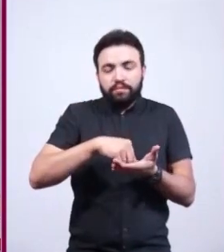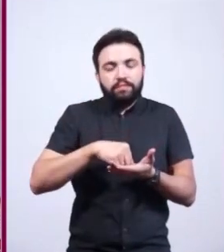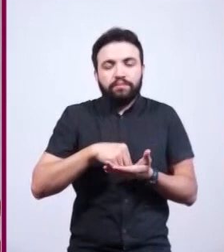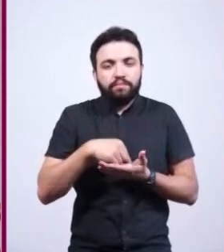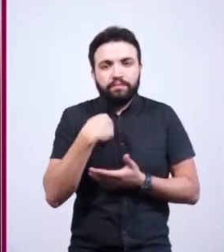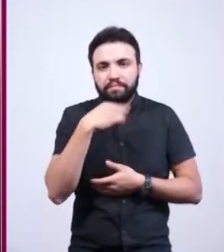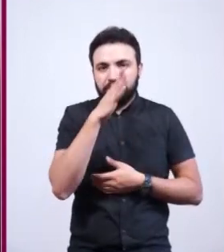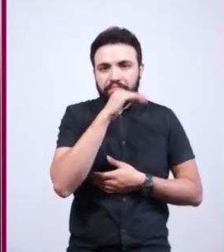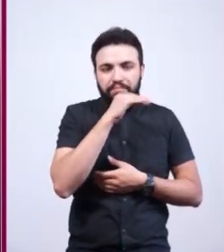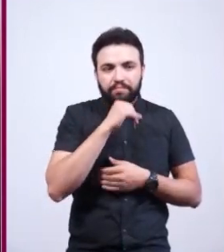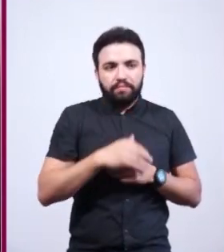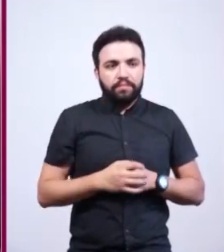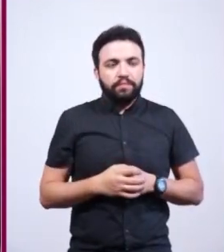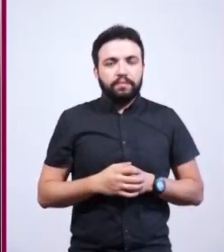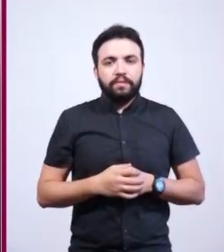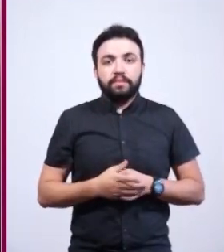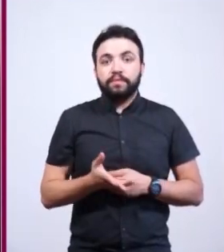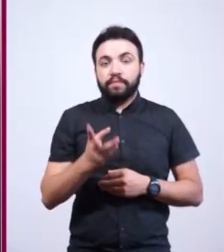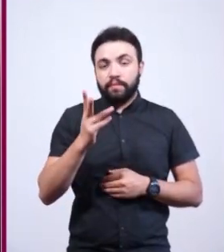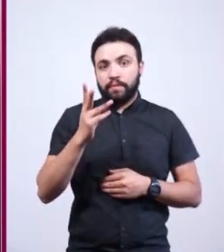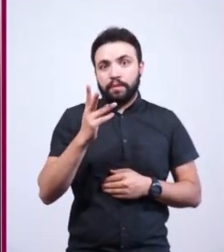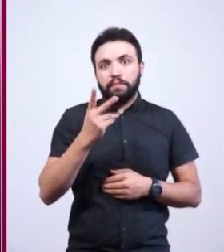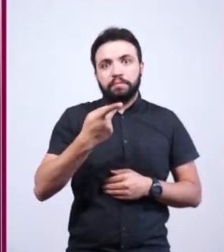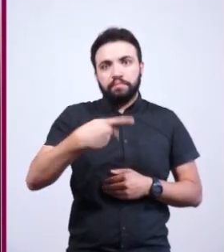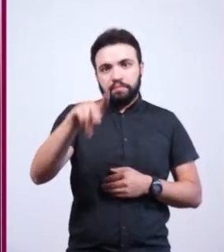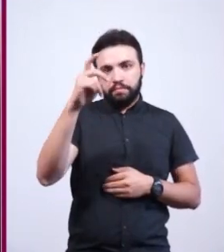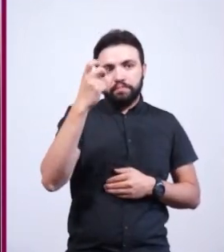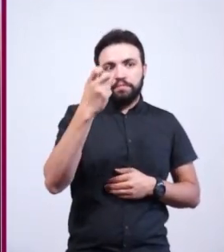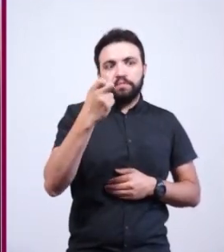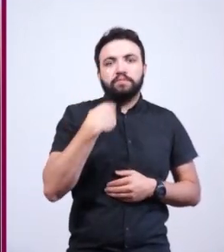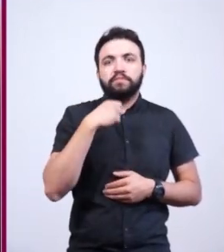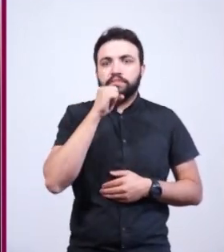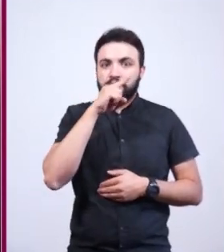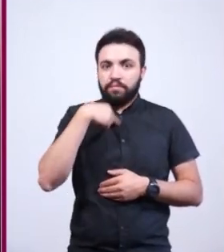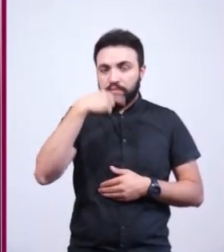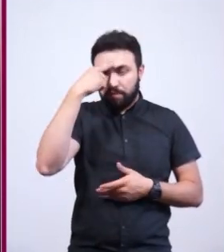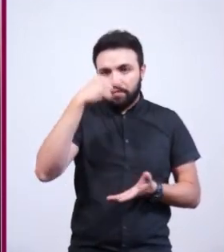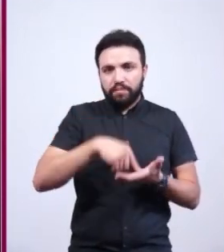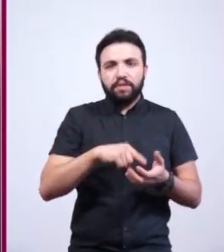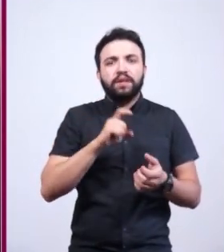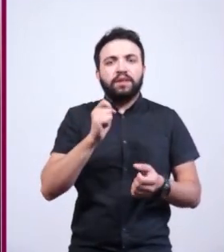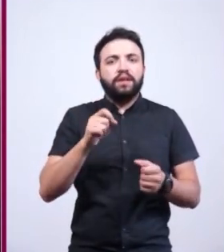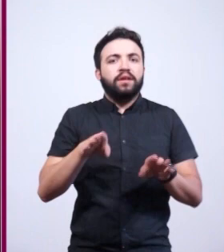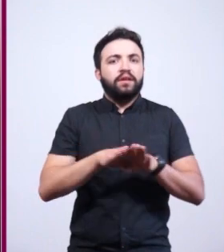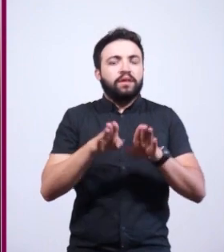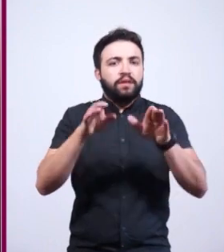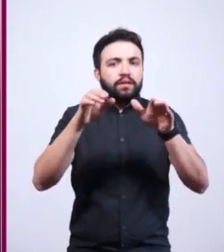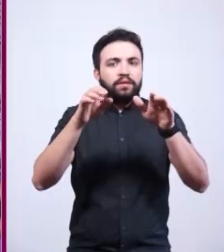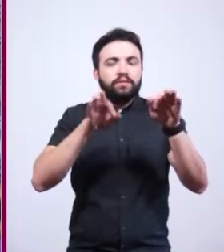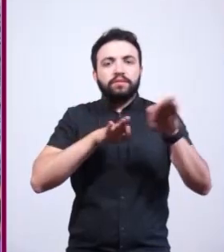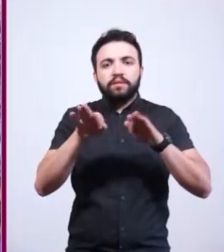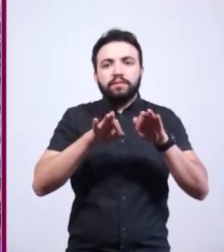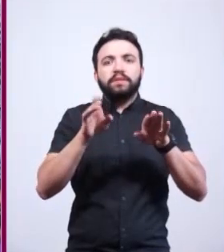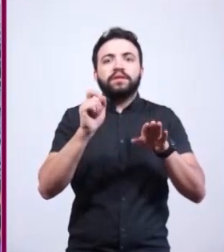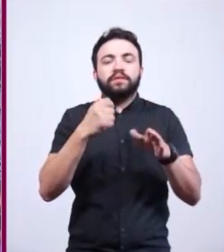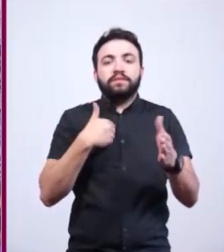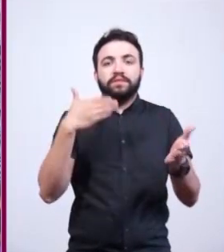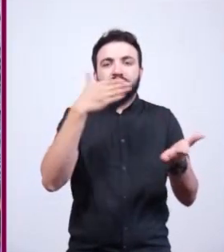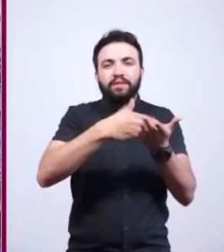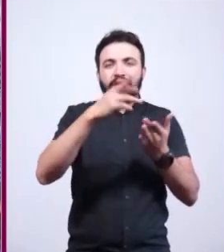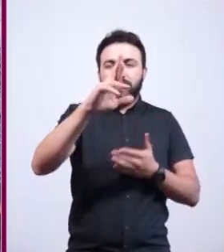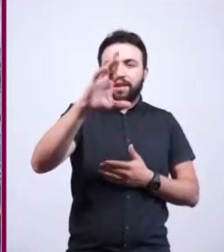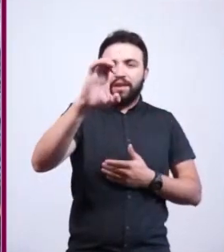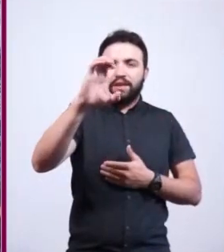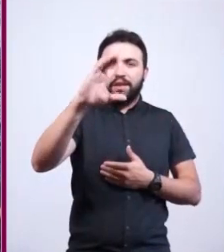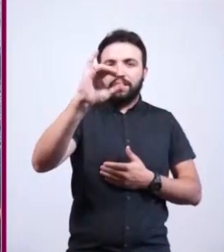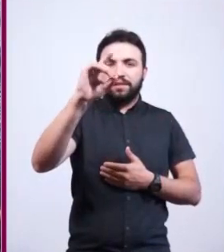¿no? Y por eso también creo mucho en la manera de trabajar a partir de residencias, porque ahí es como